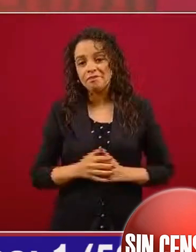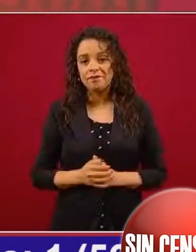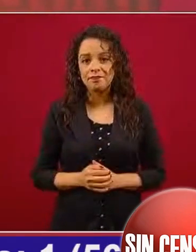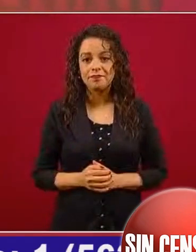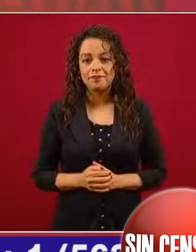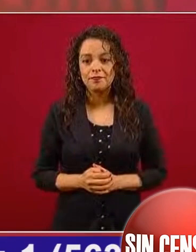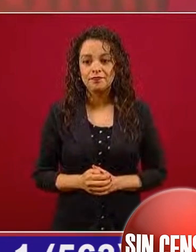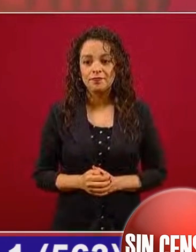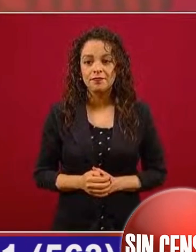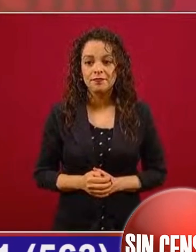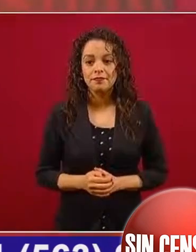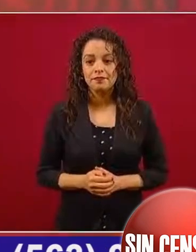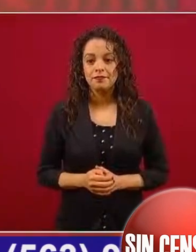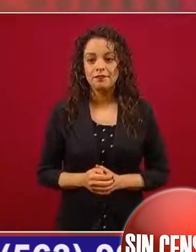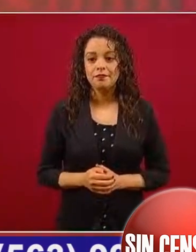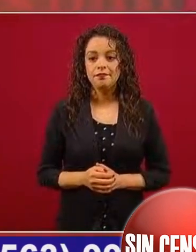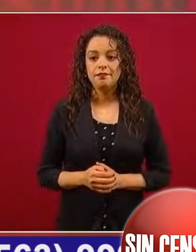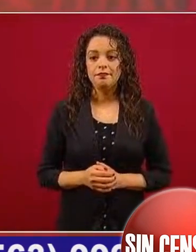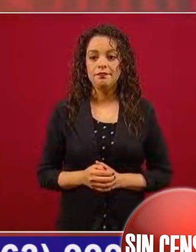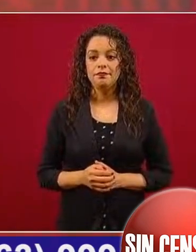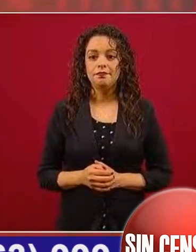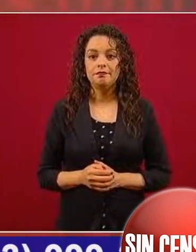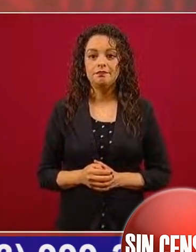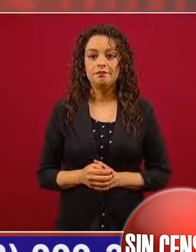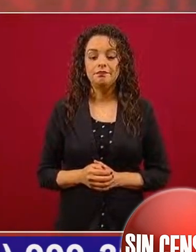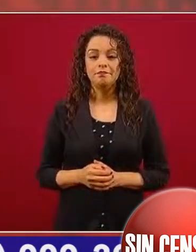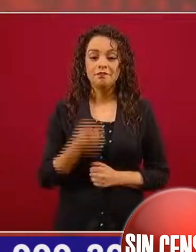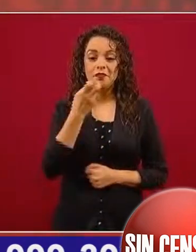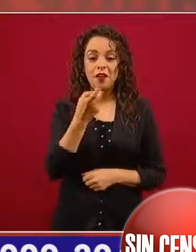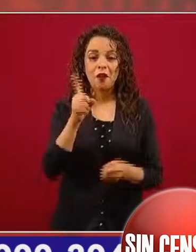que es igual a la nada.